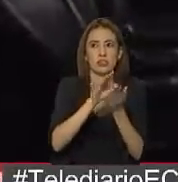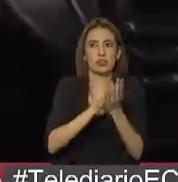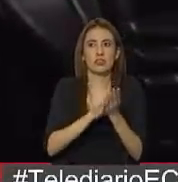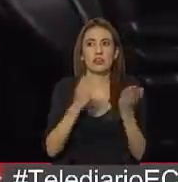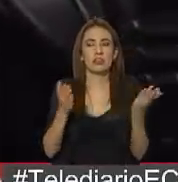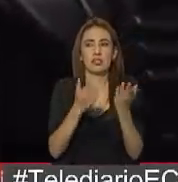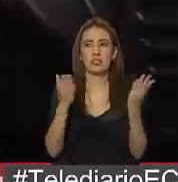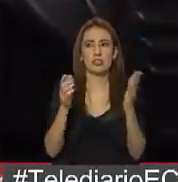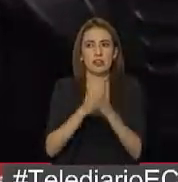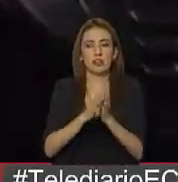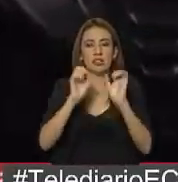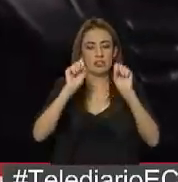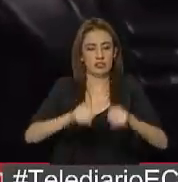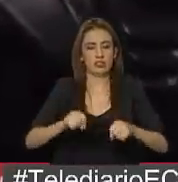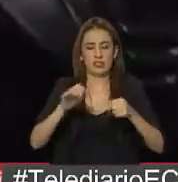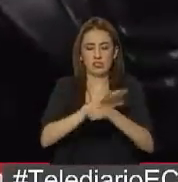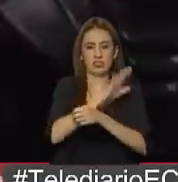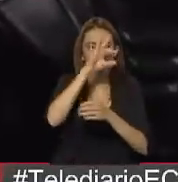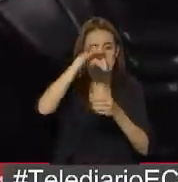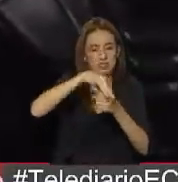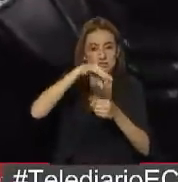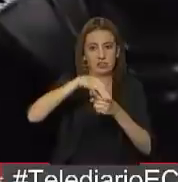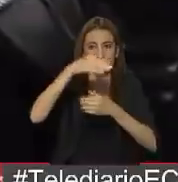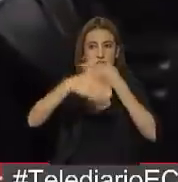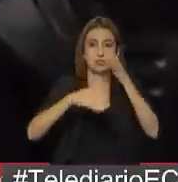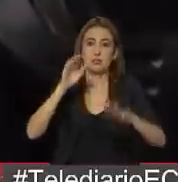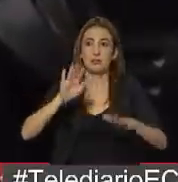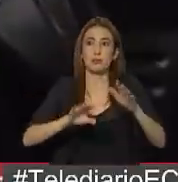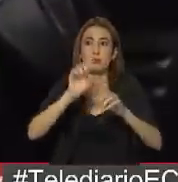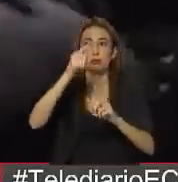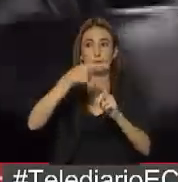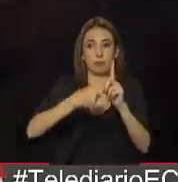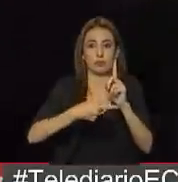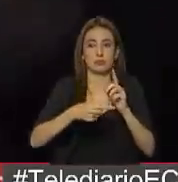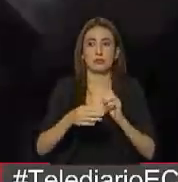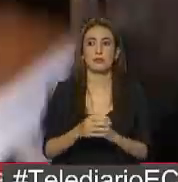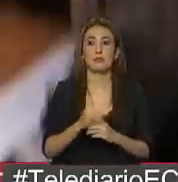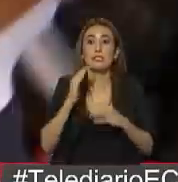los votos completos, la destitución sería en aproximadamente un mes.